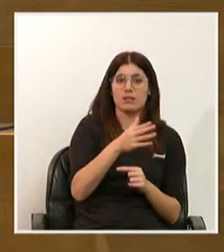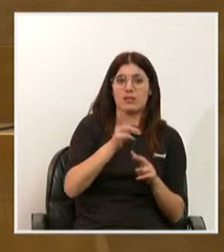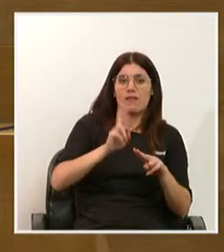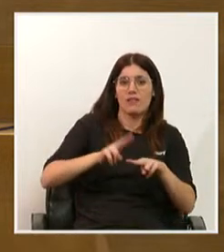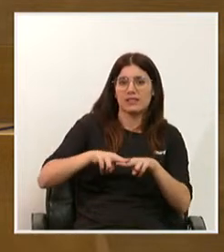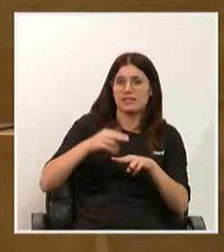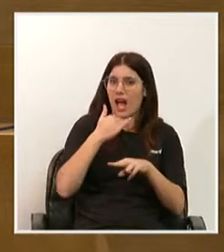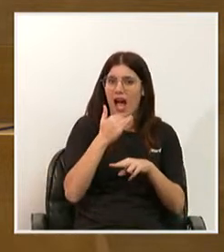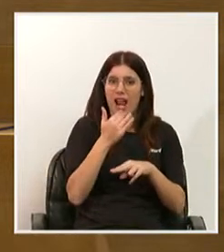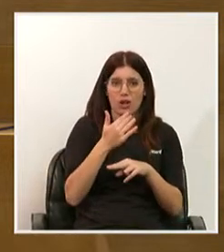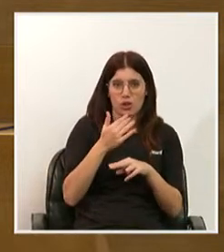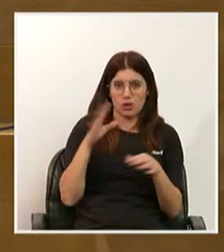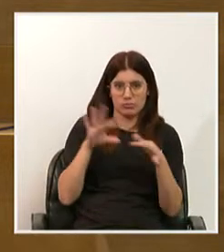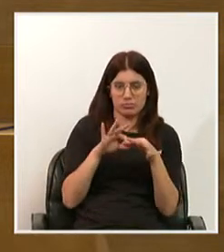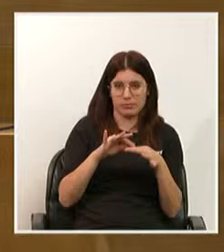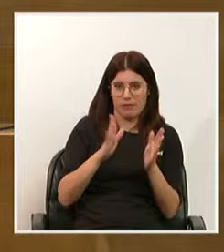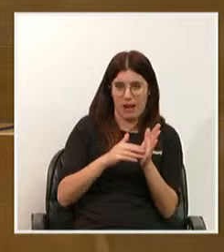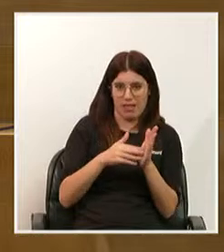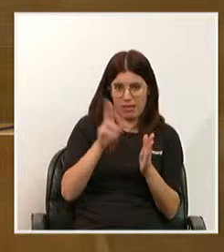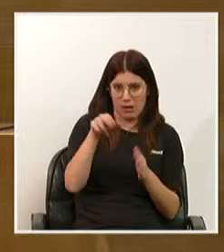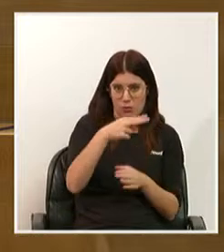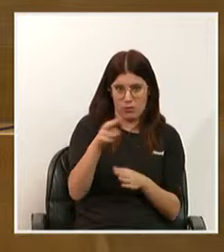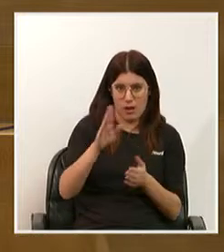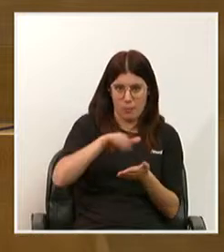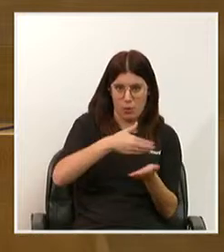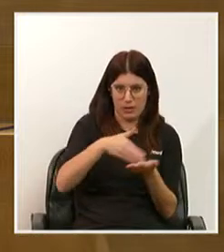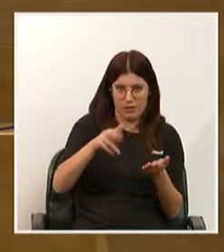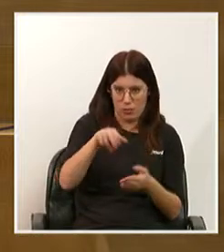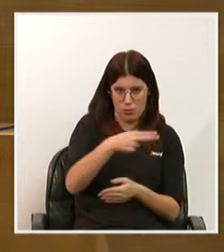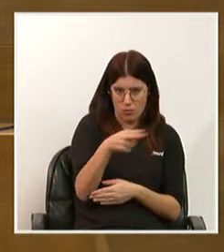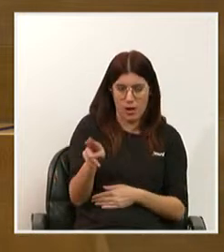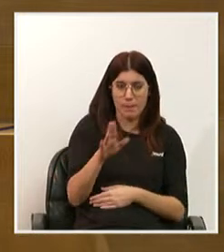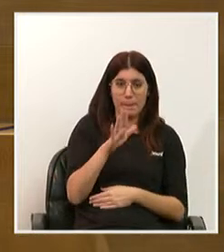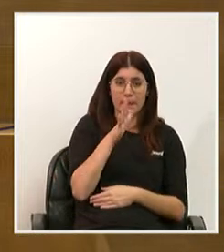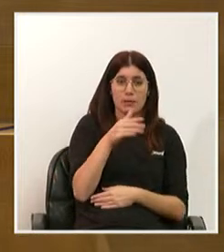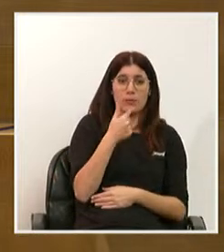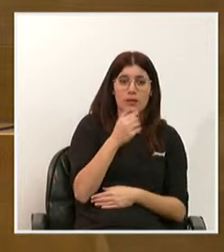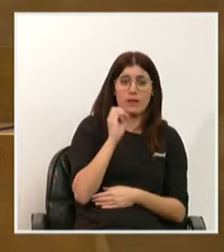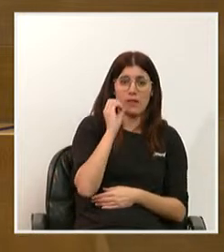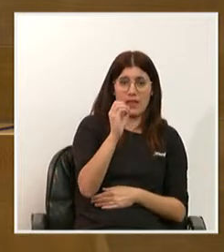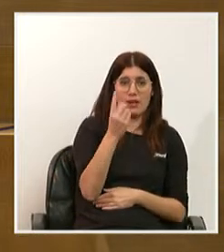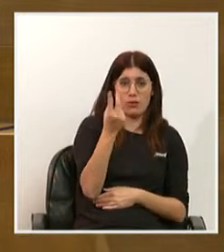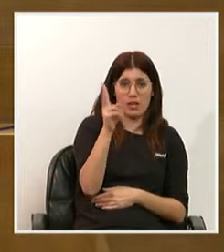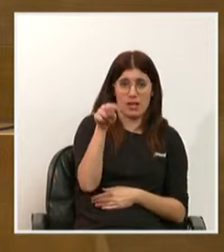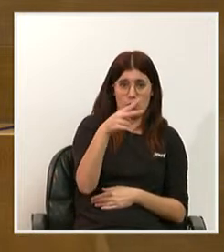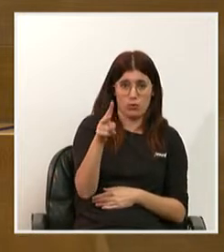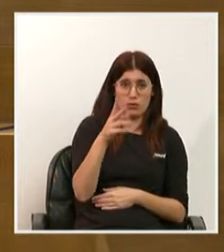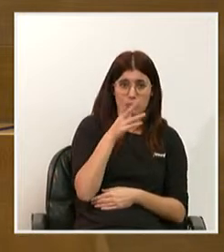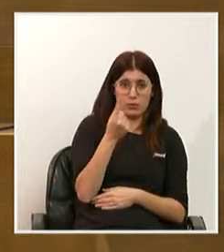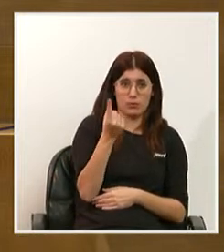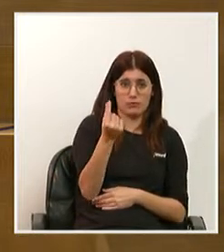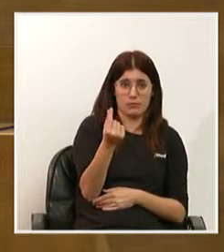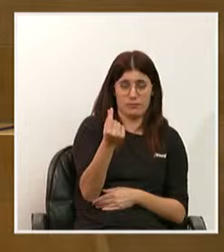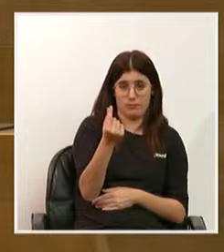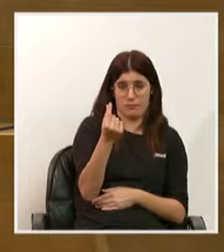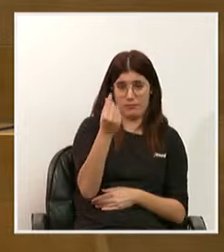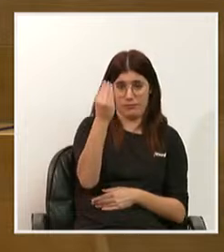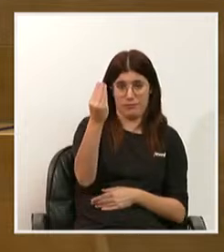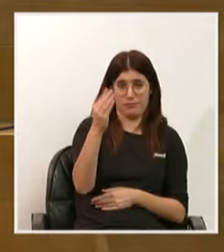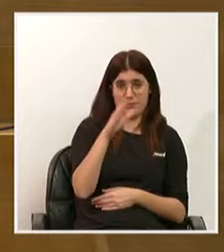Absolut res que que el poeta de va verbalizar invertir al volt de la figura del poeta